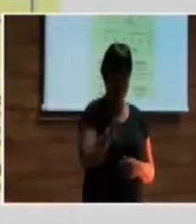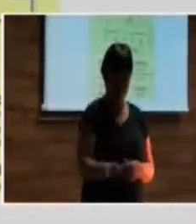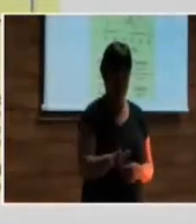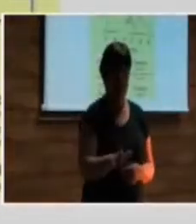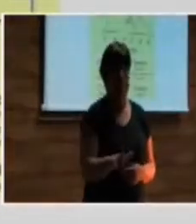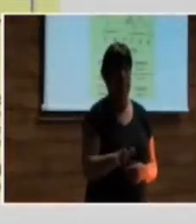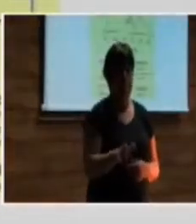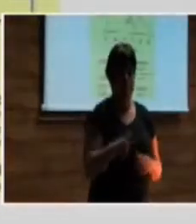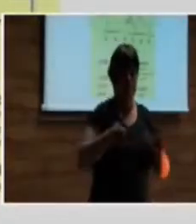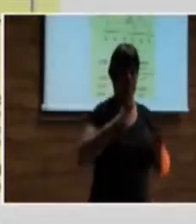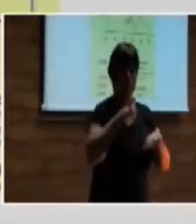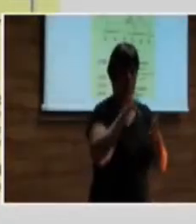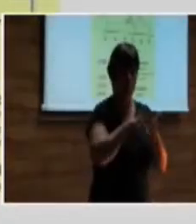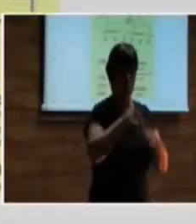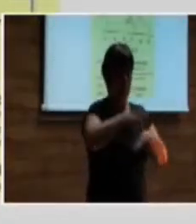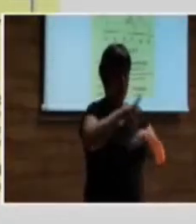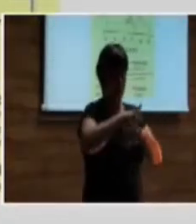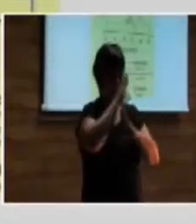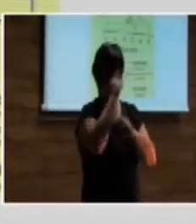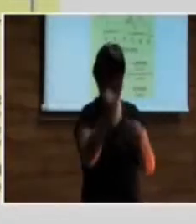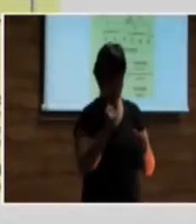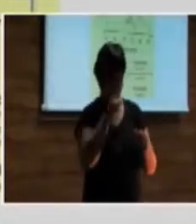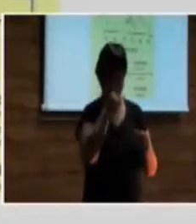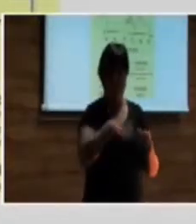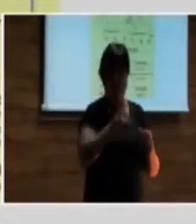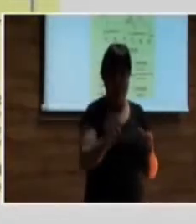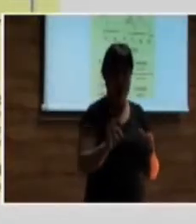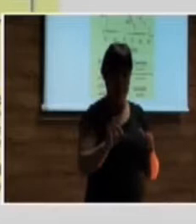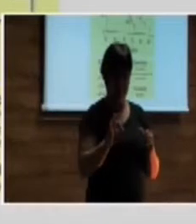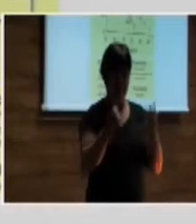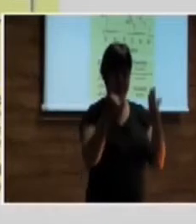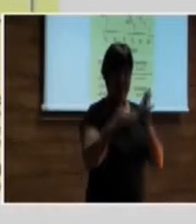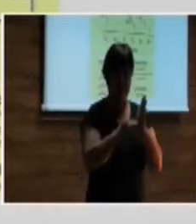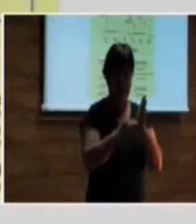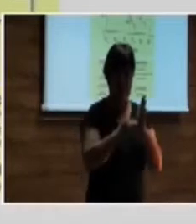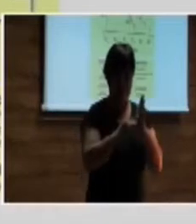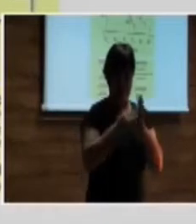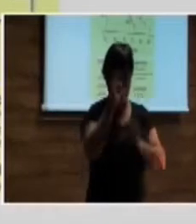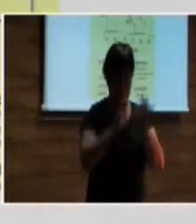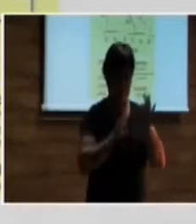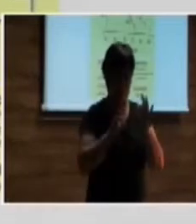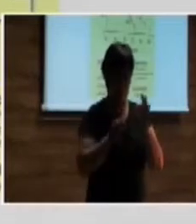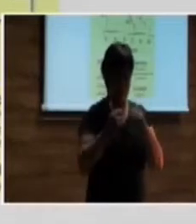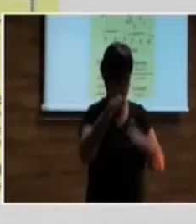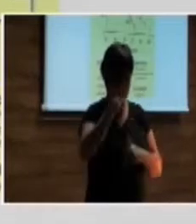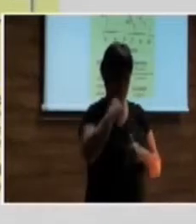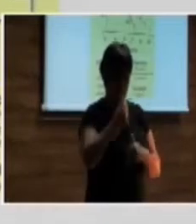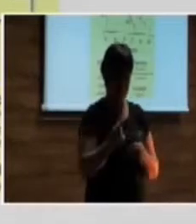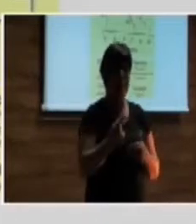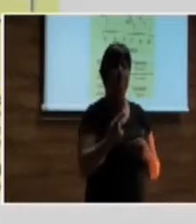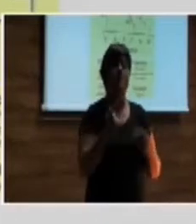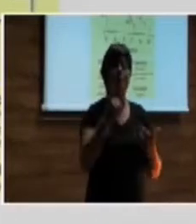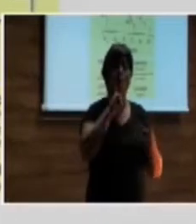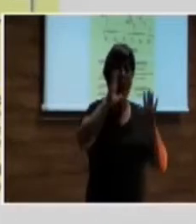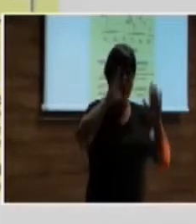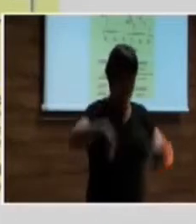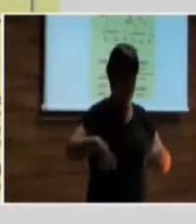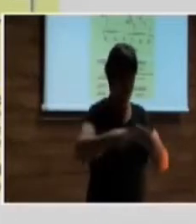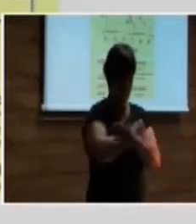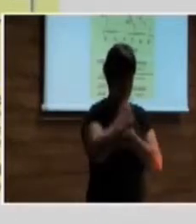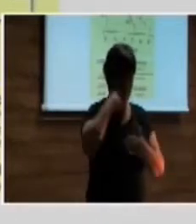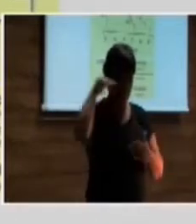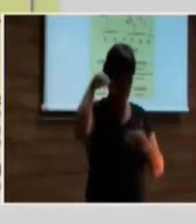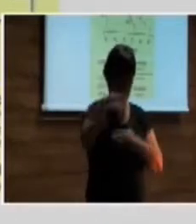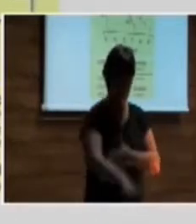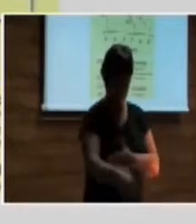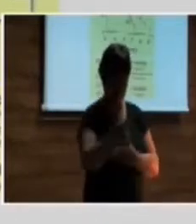que un paciente convencional, es decir, 1.600% más. Luego le sigue el 3-4, fíjense, los 85 años han caído todos en Alzheimer, y si nosotros lo